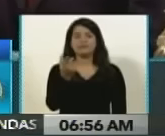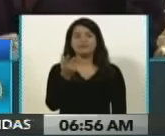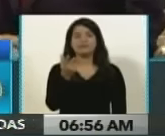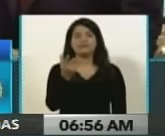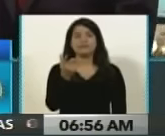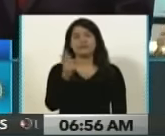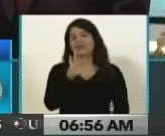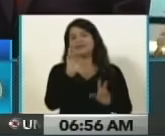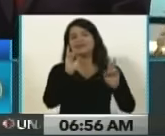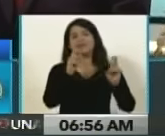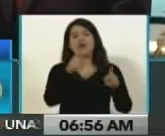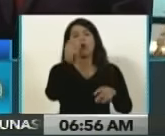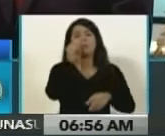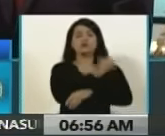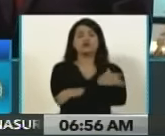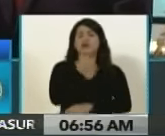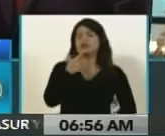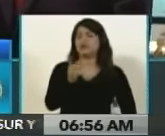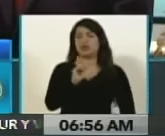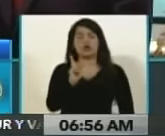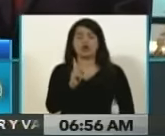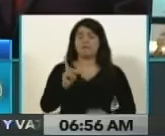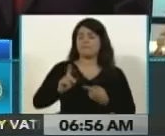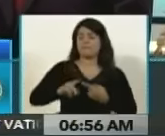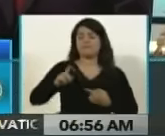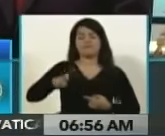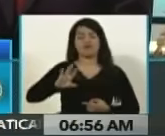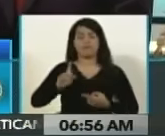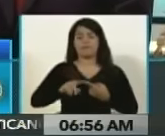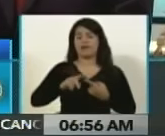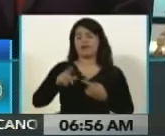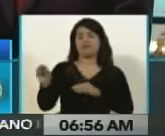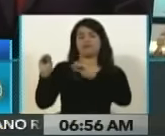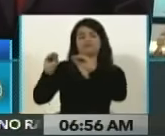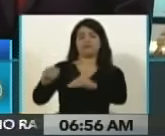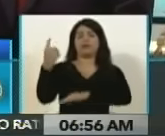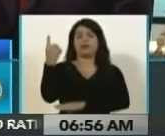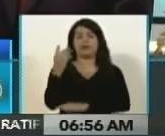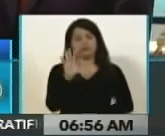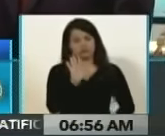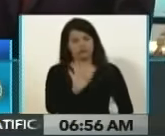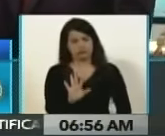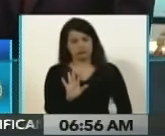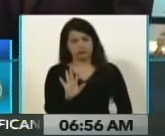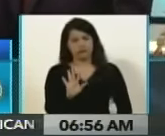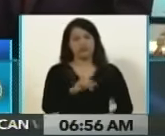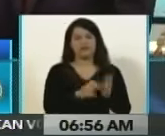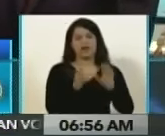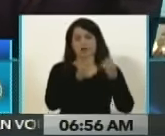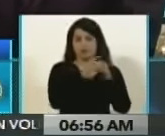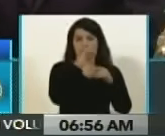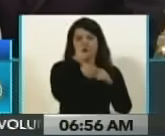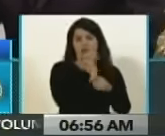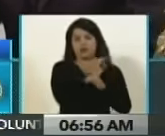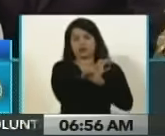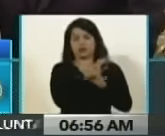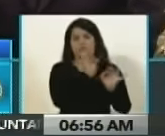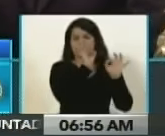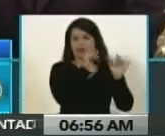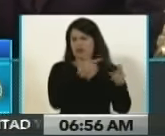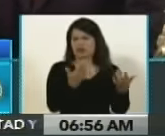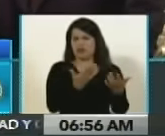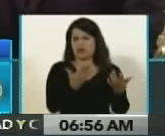marcadamente clasista, ¿no? Porque al Panteón Nacional llegaban, por supuesto, bueno, llegó Simón Bolívar, un chante muy